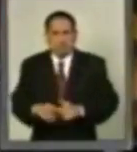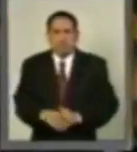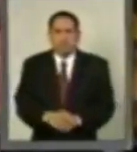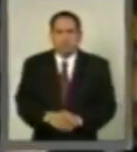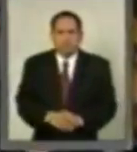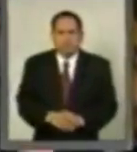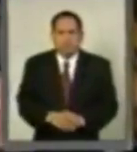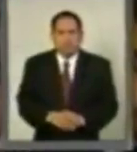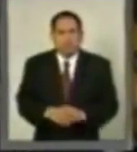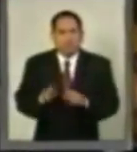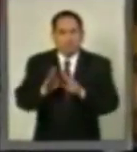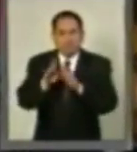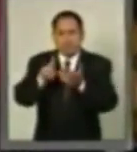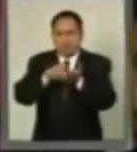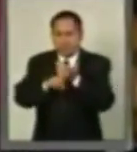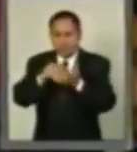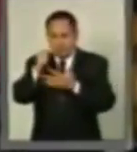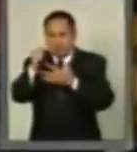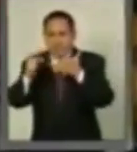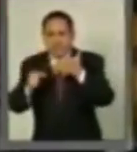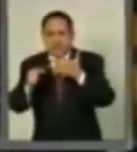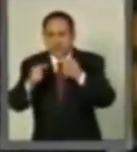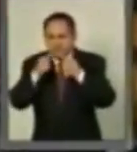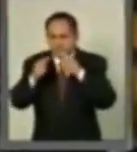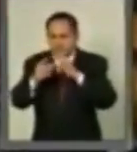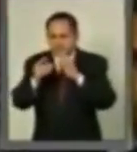Desde la identificación que se hace desde los consulados,